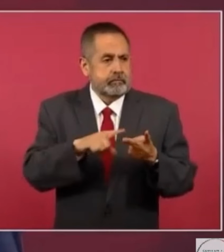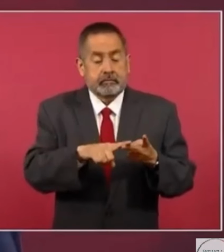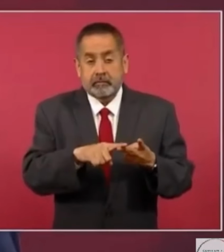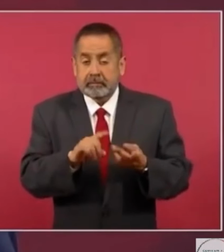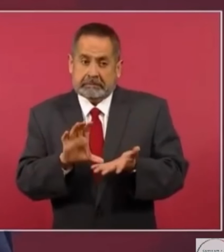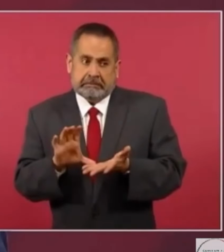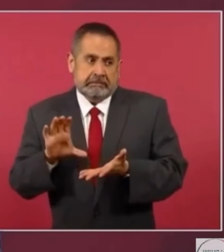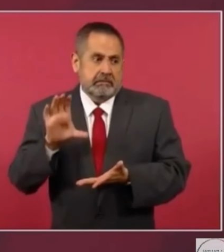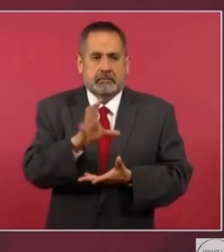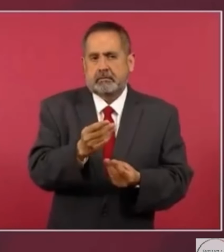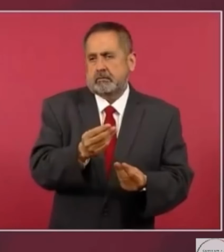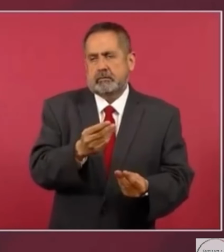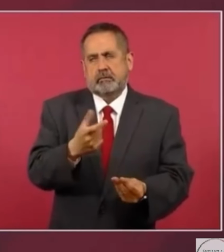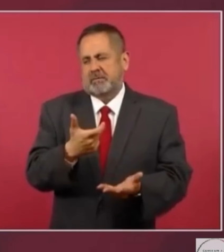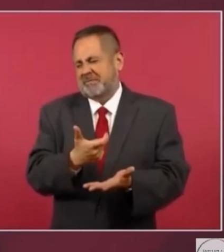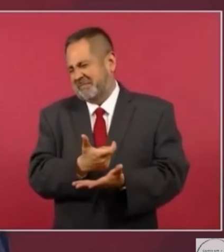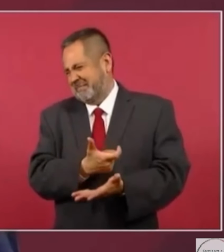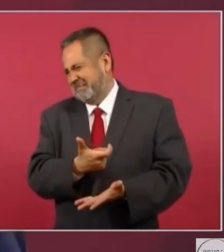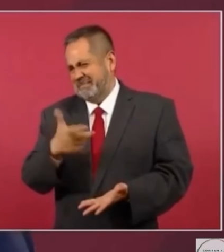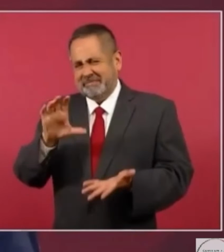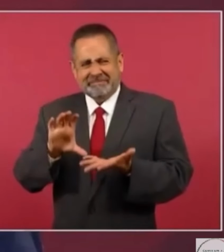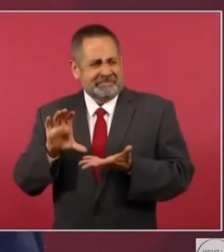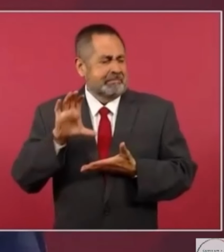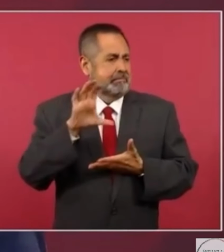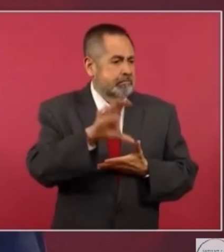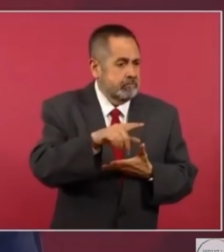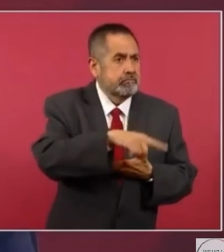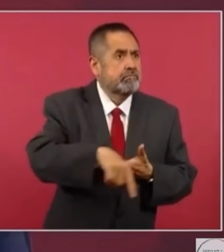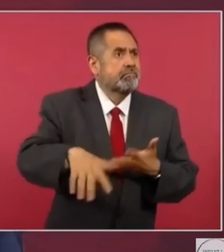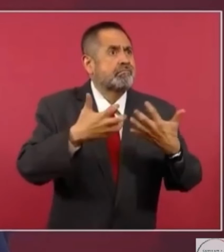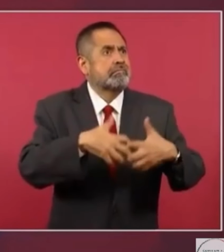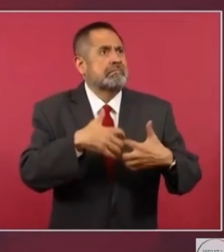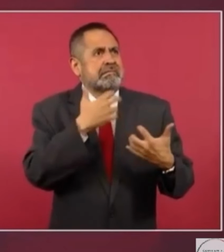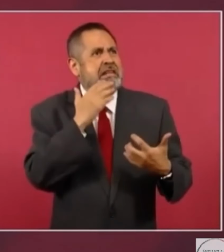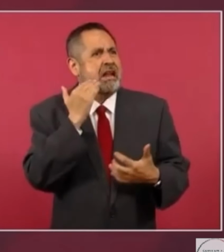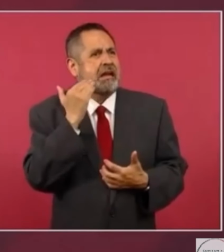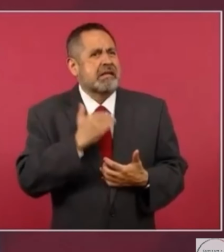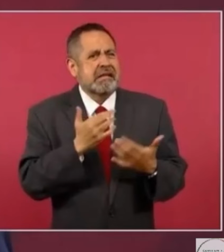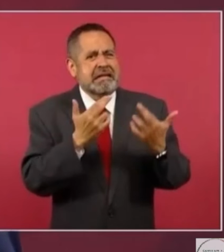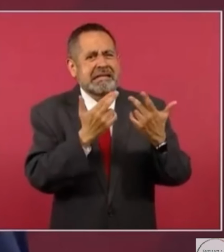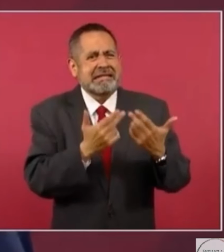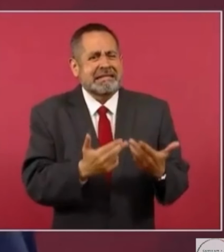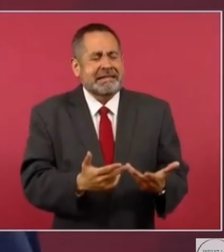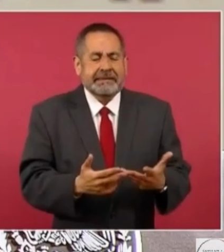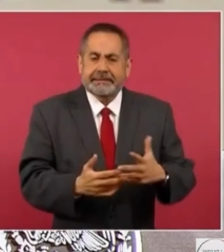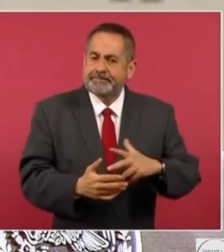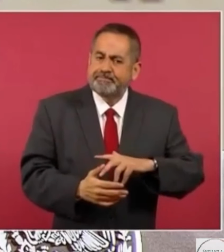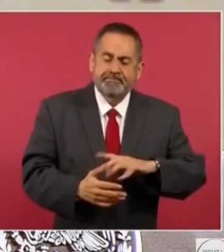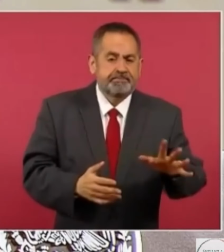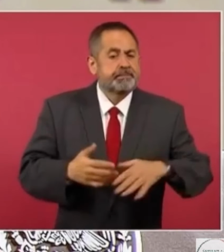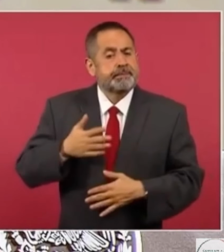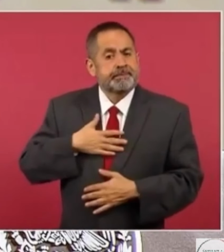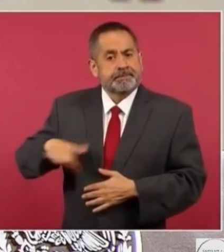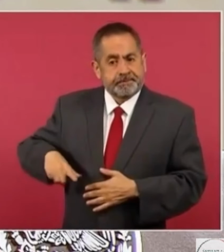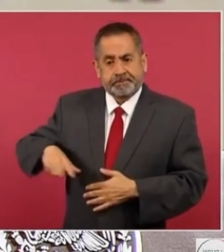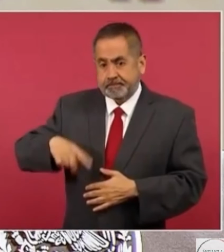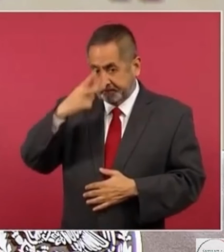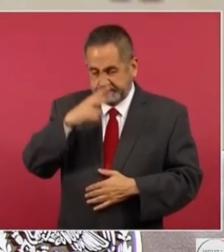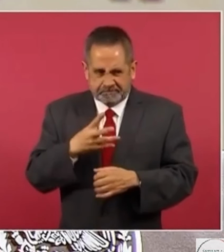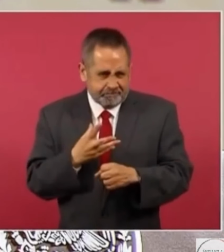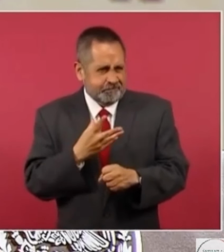sobreprecio y en condiciones de deterioro. El gobierno de México logró la reparación de